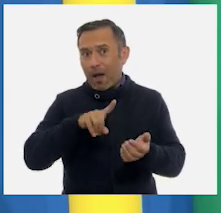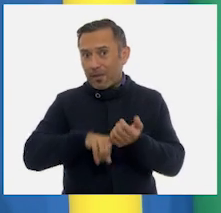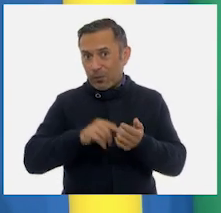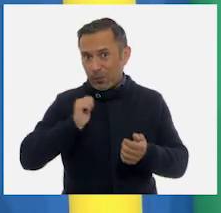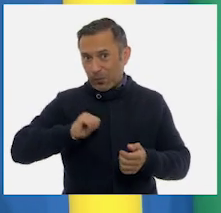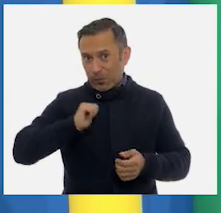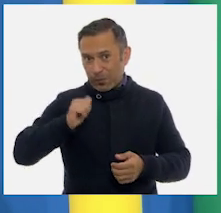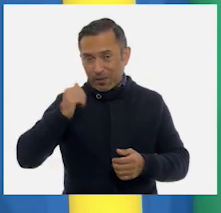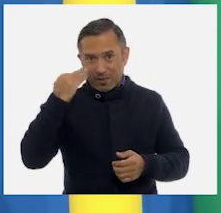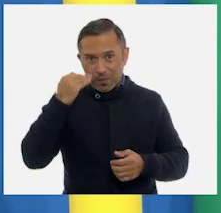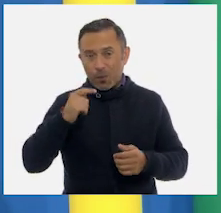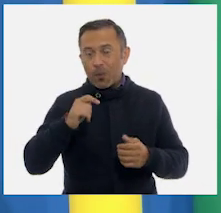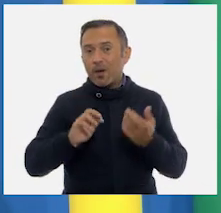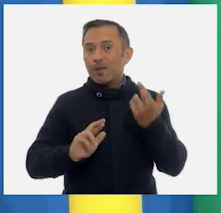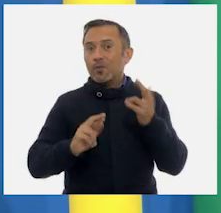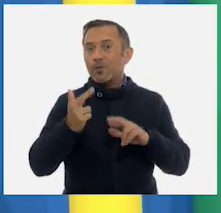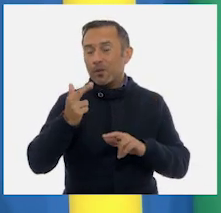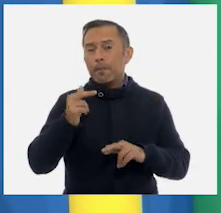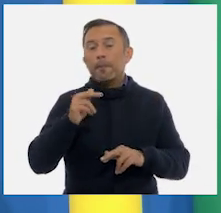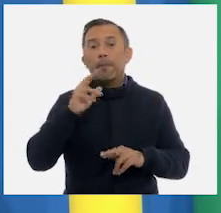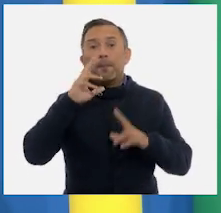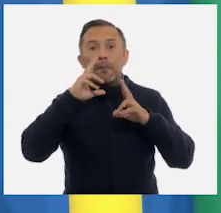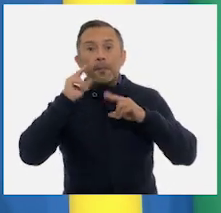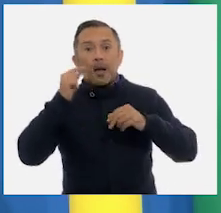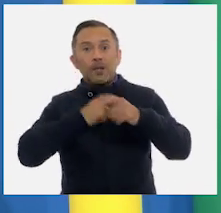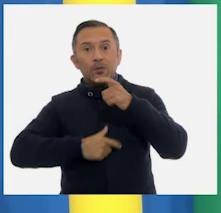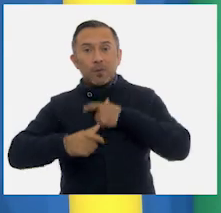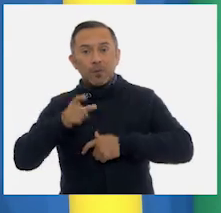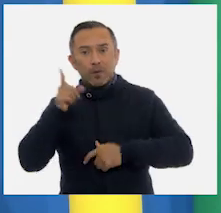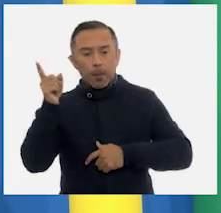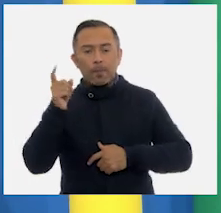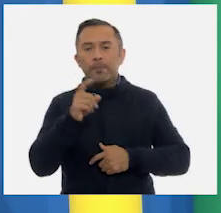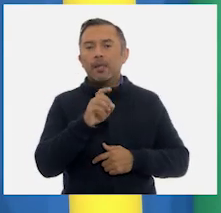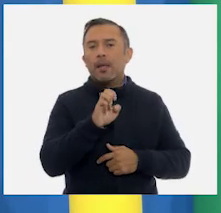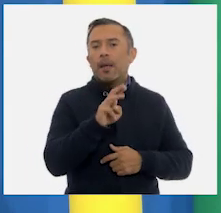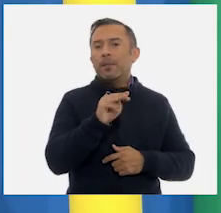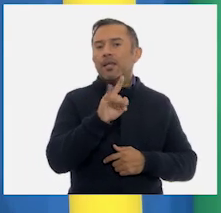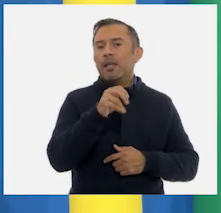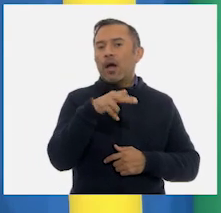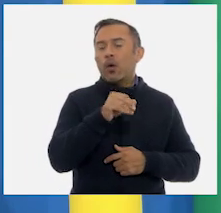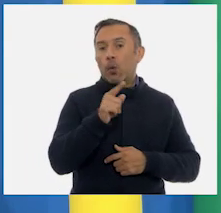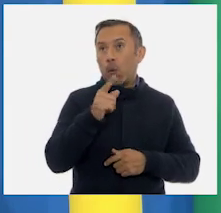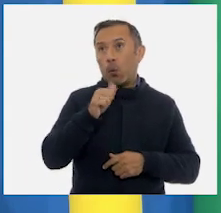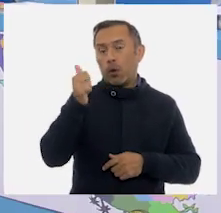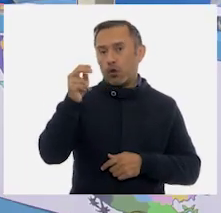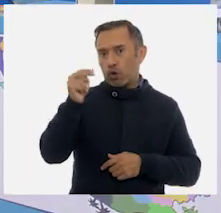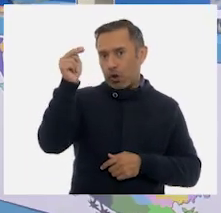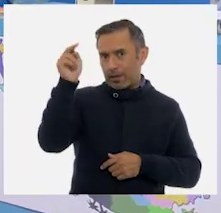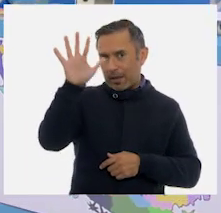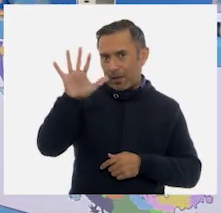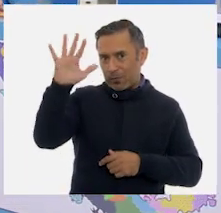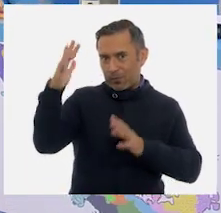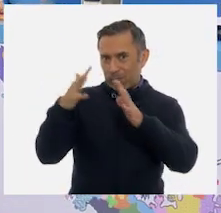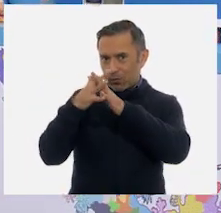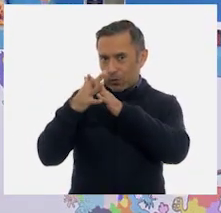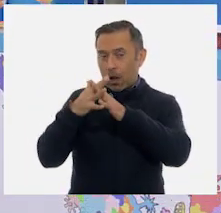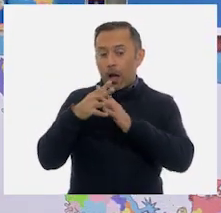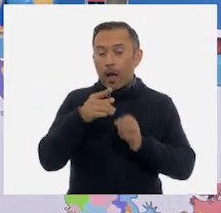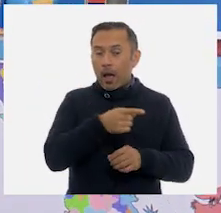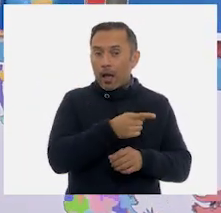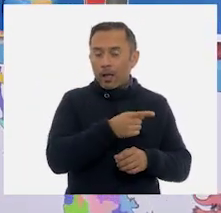y Emiliano Zapata, el primero en el norte del país y el segundo en el sur principalmente. Muy bien contestado,